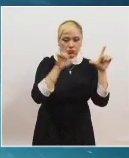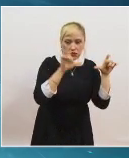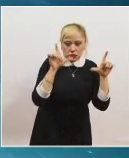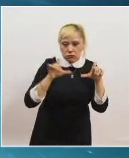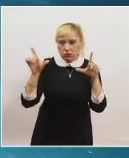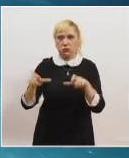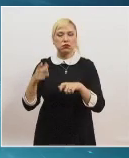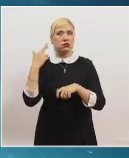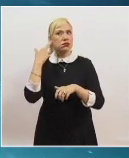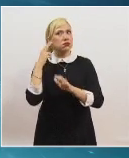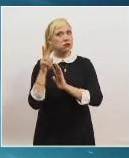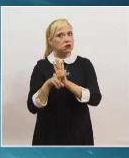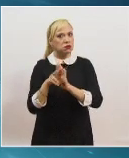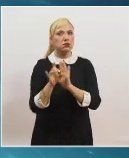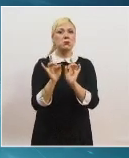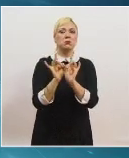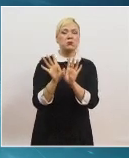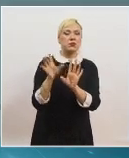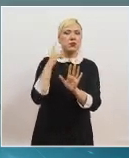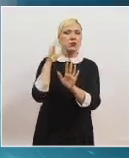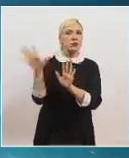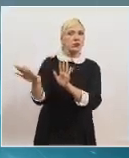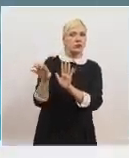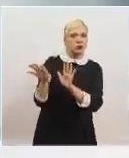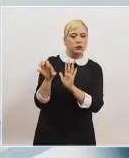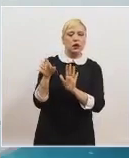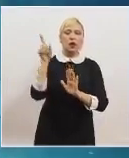cadáveres vinculados con una investigación en Sonora.